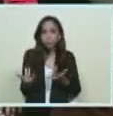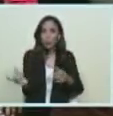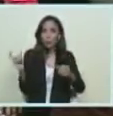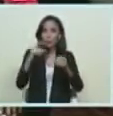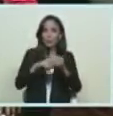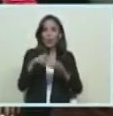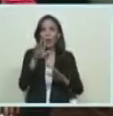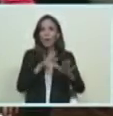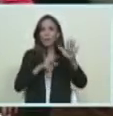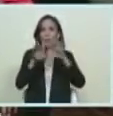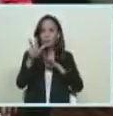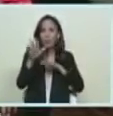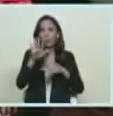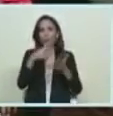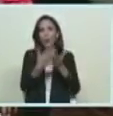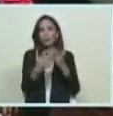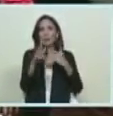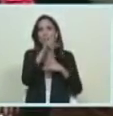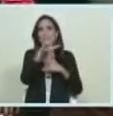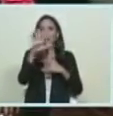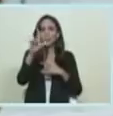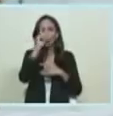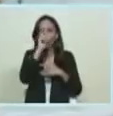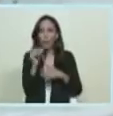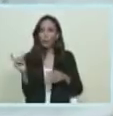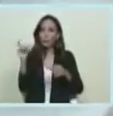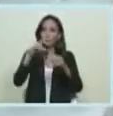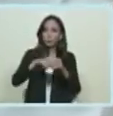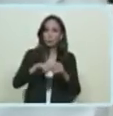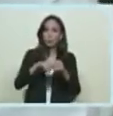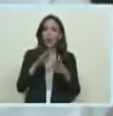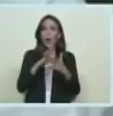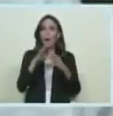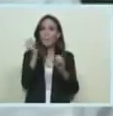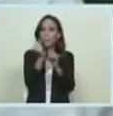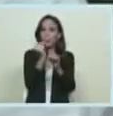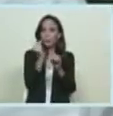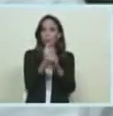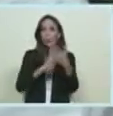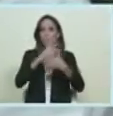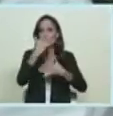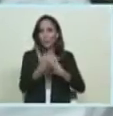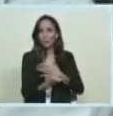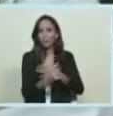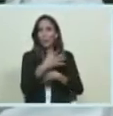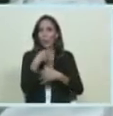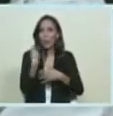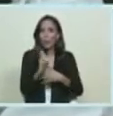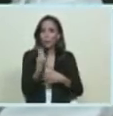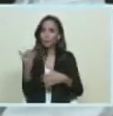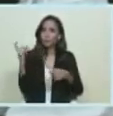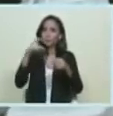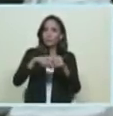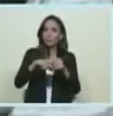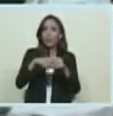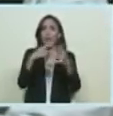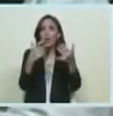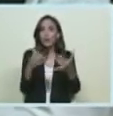entre 18 y 35 años ya están incluidos en el plan Chapa Juvenil. Importante, presidente, referirle que aquí en este